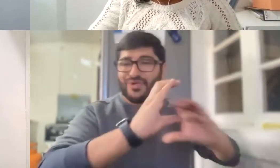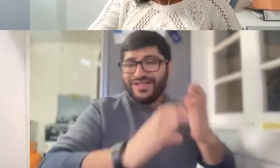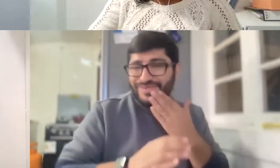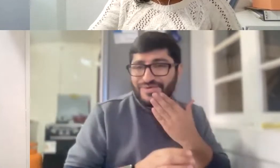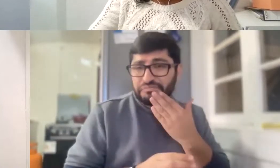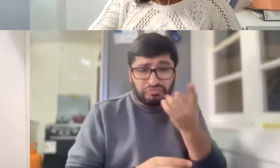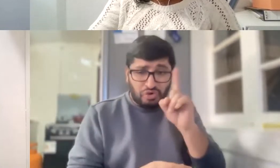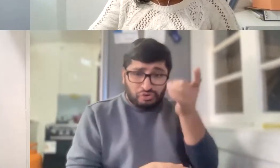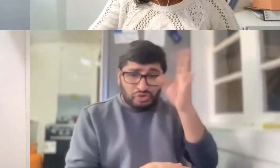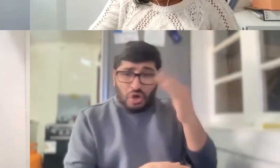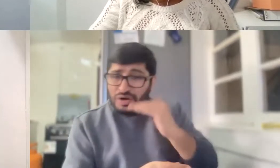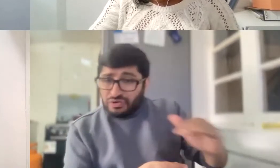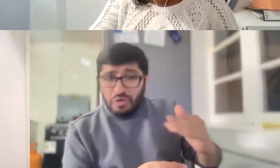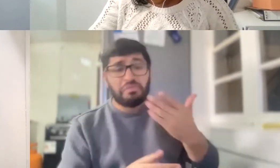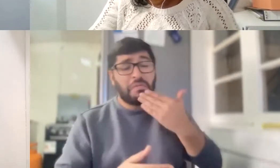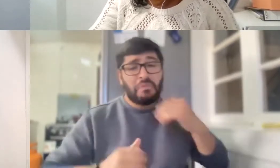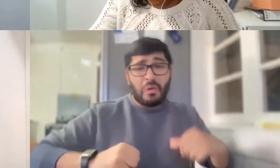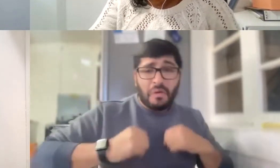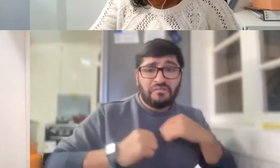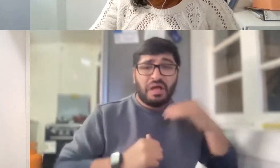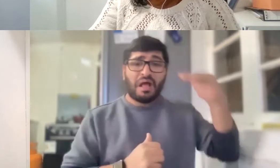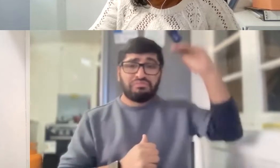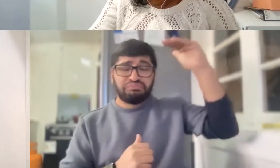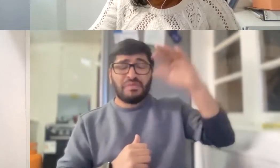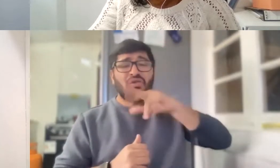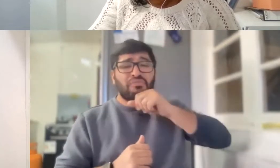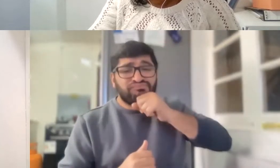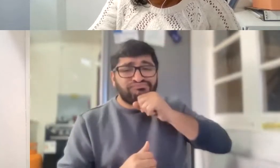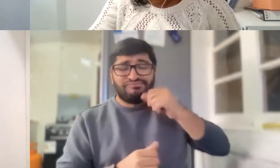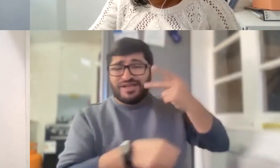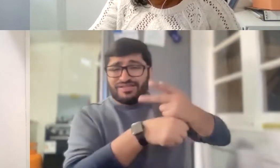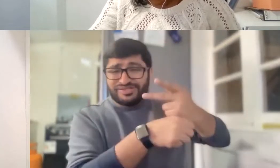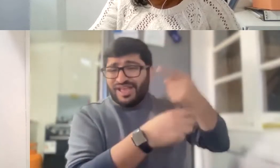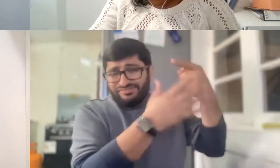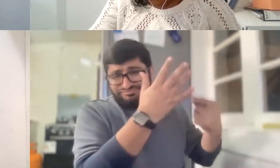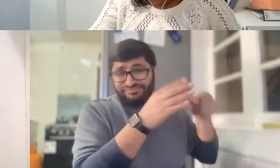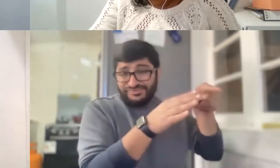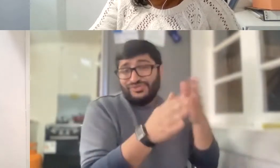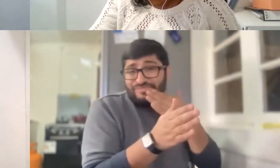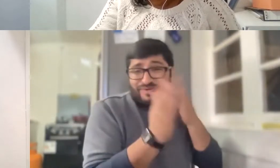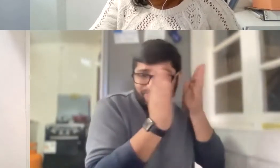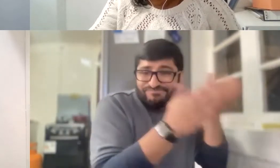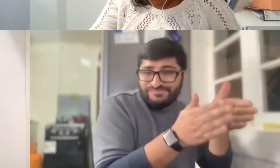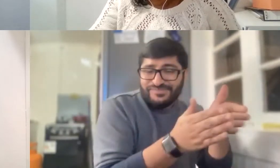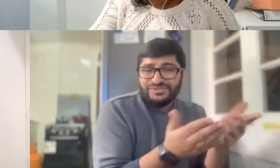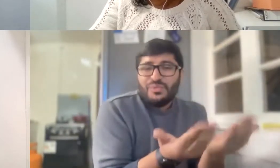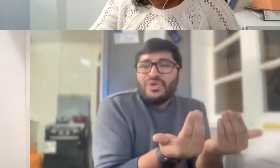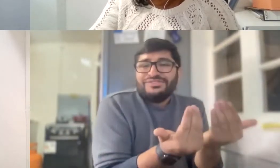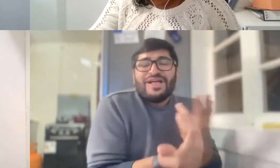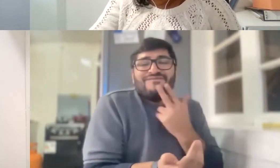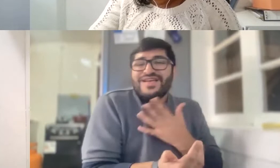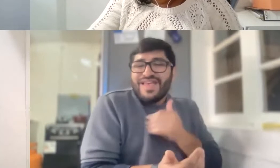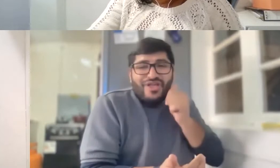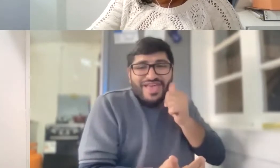en el colegio, si se enfrenta con una persona sorda, si ve con un niño joven, adulto, adulto mayor